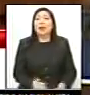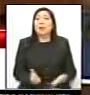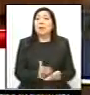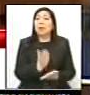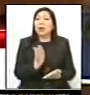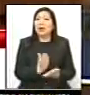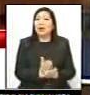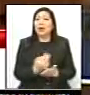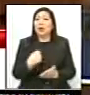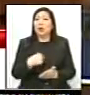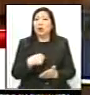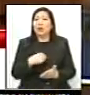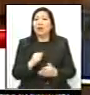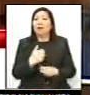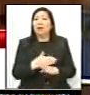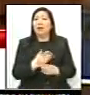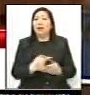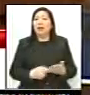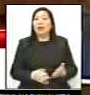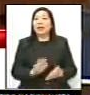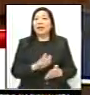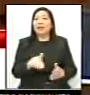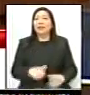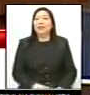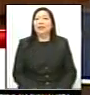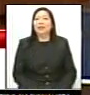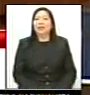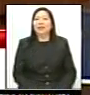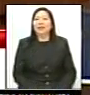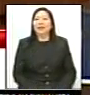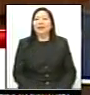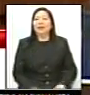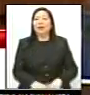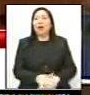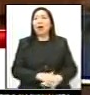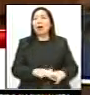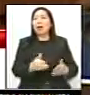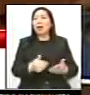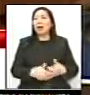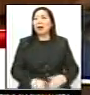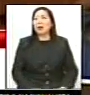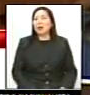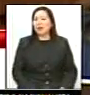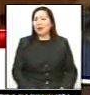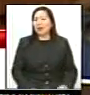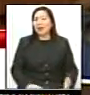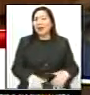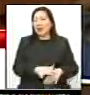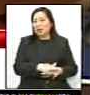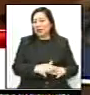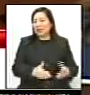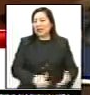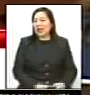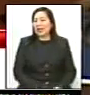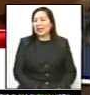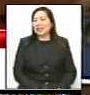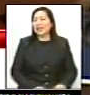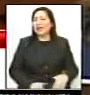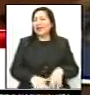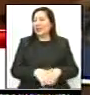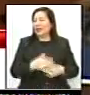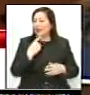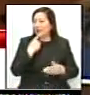está en nuestro sistema que permite la corrupción, que facilita la corrupción. Por eso es